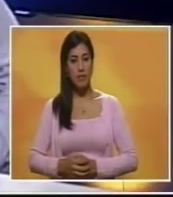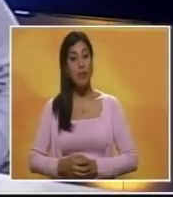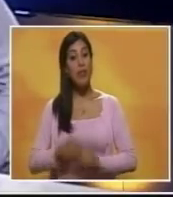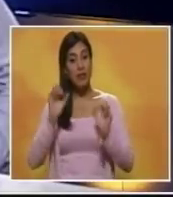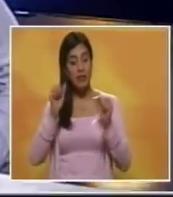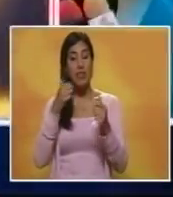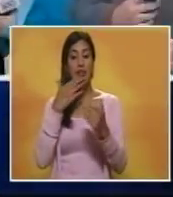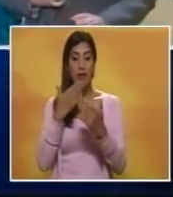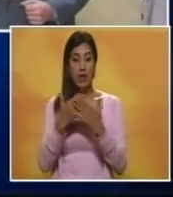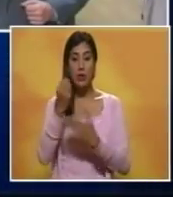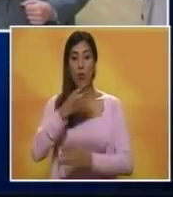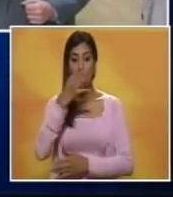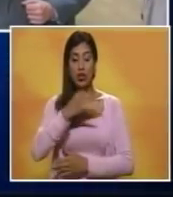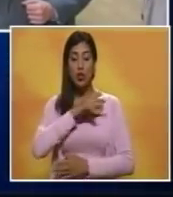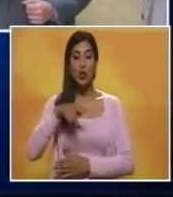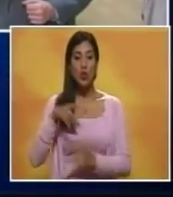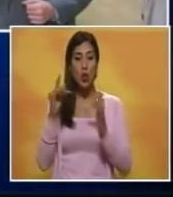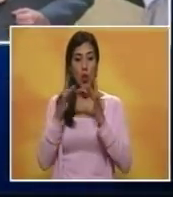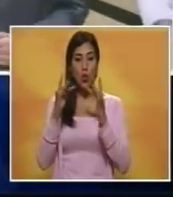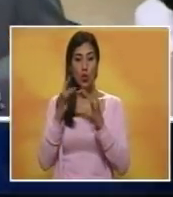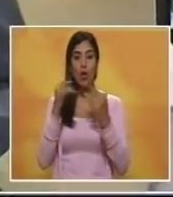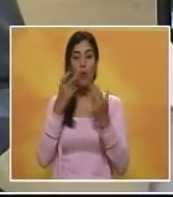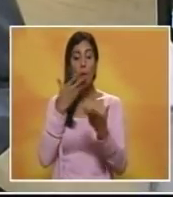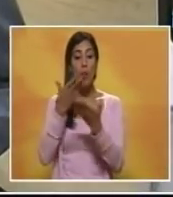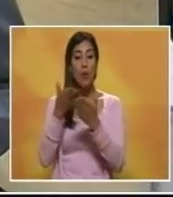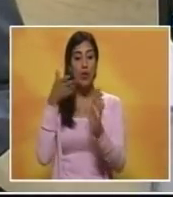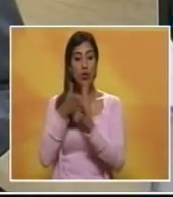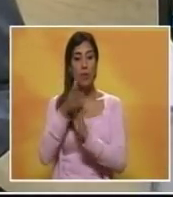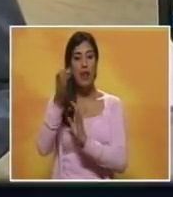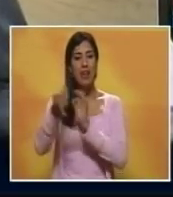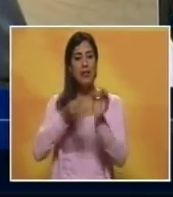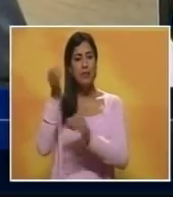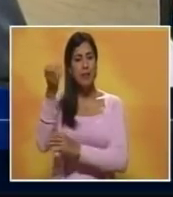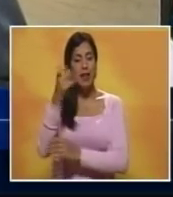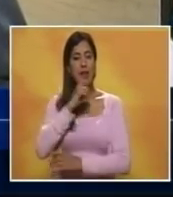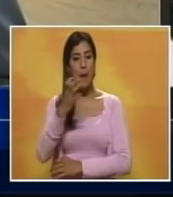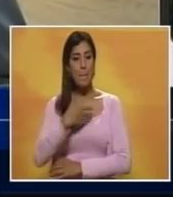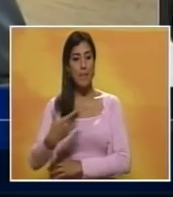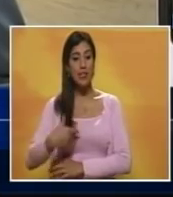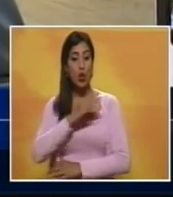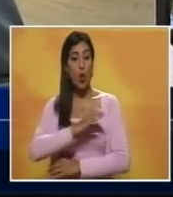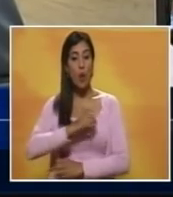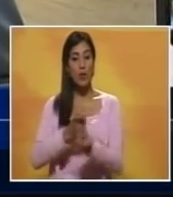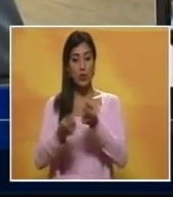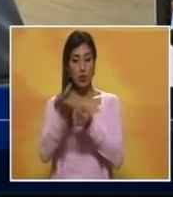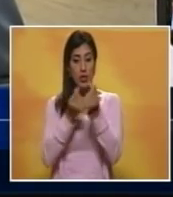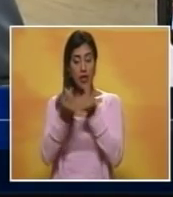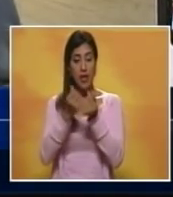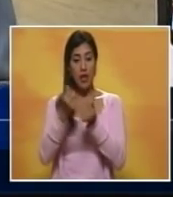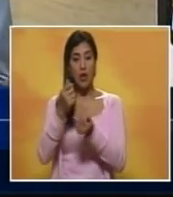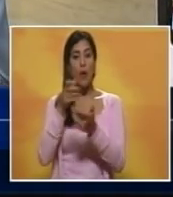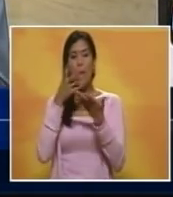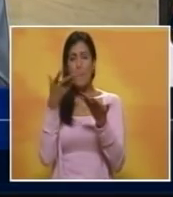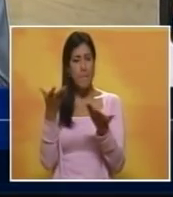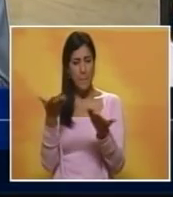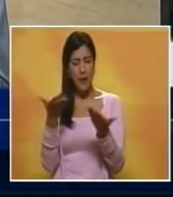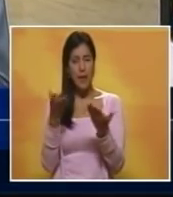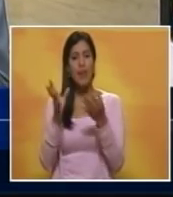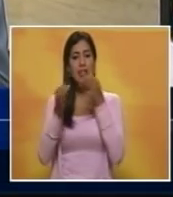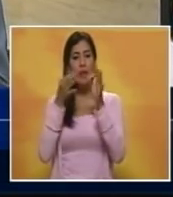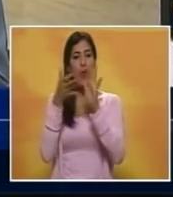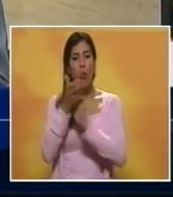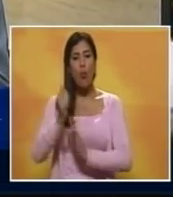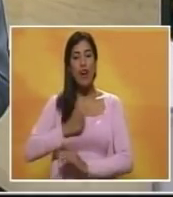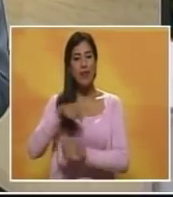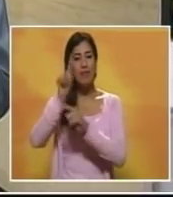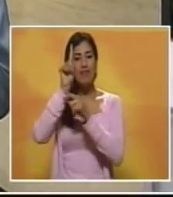Sí, así es, gracias. Buenas tardes. Nosotros de inmediato vamos a presentarles declaraciones del presidente de la Comisión de Finanzas, Rafael Guzmán, para conocer cuáles